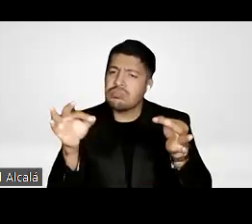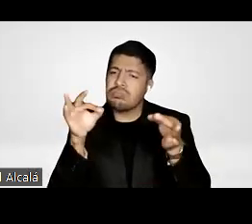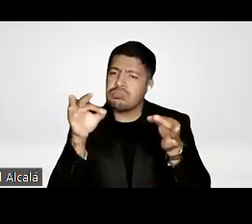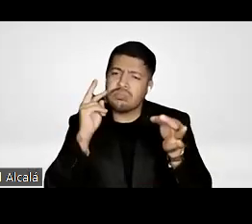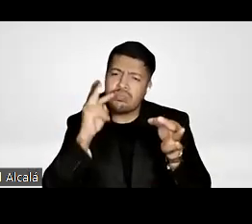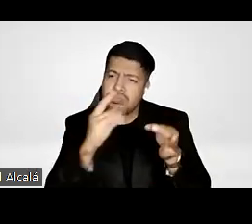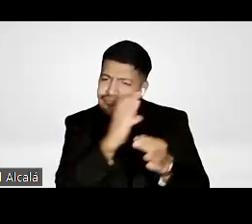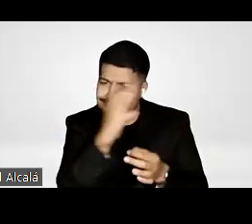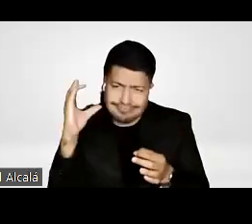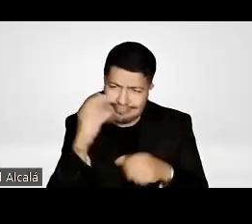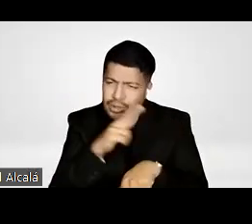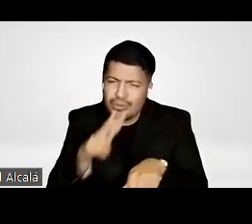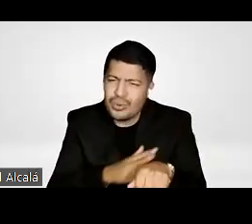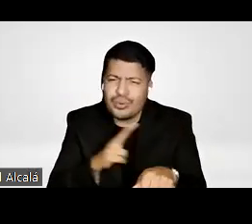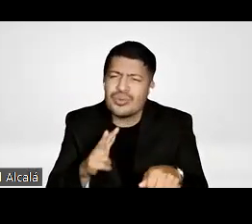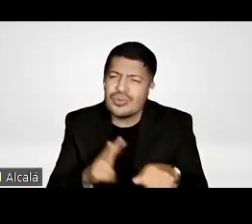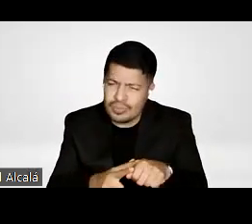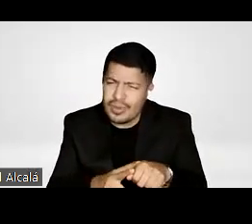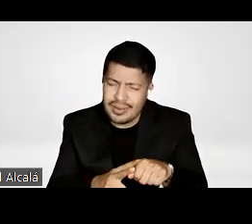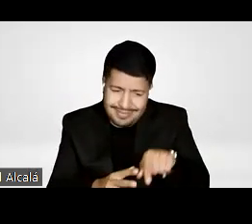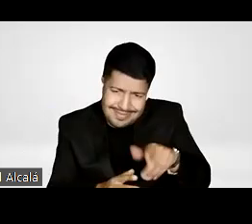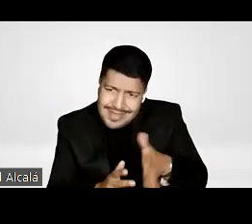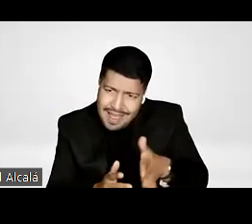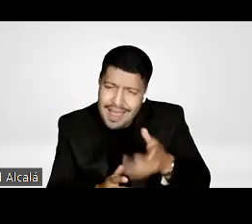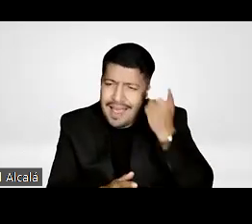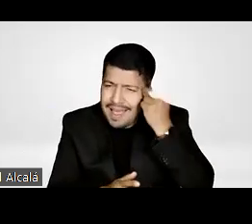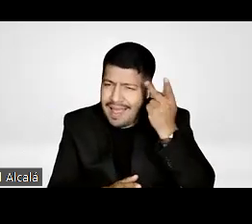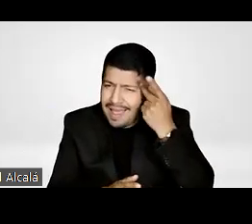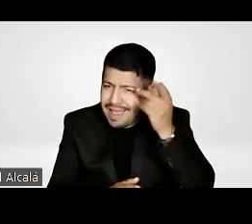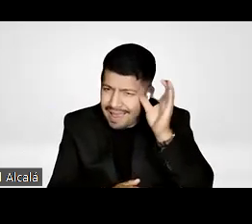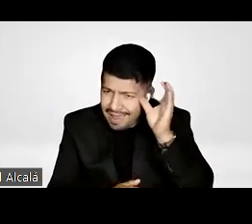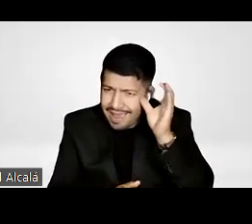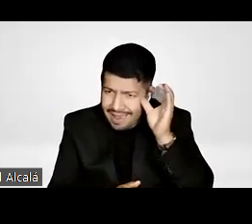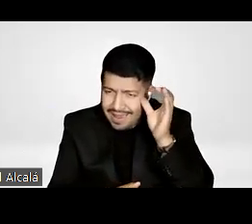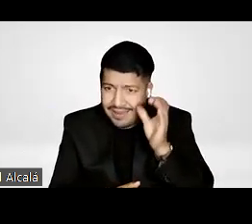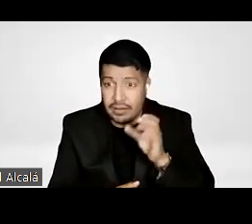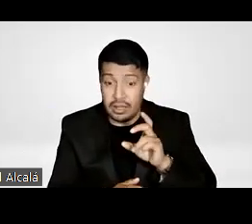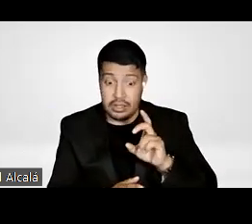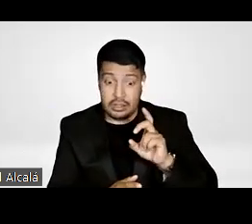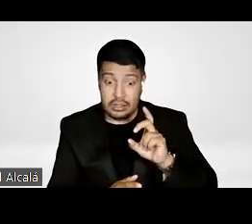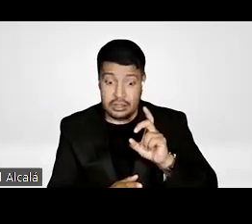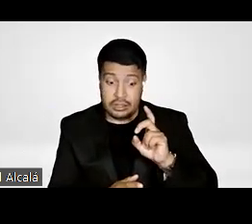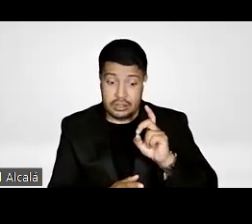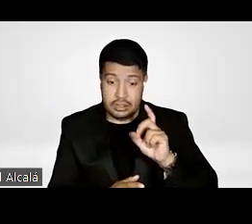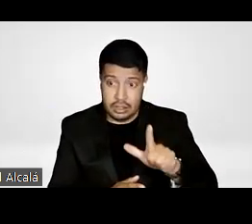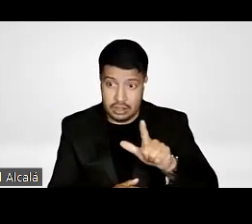ya tienen diagnóstico de parálisis cerebral. Y de estos se vio que el 37% de ellos tenían diplegia espástica,